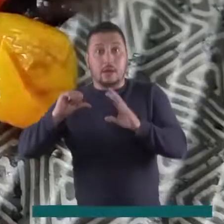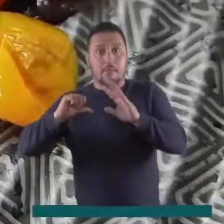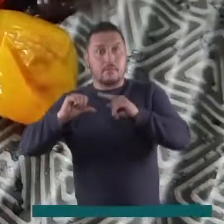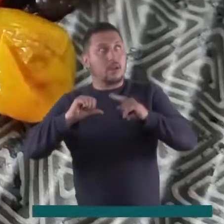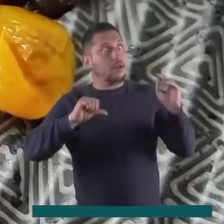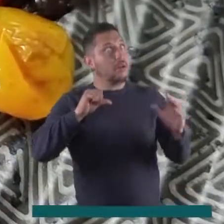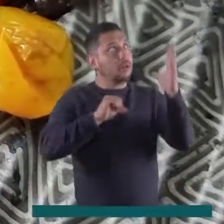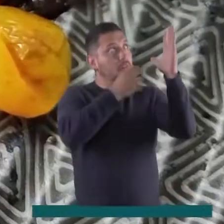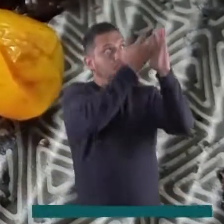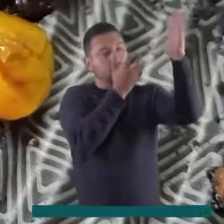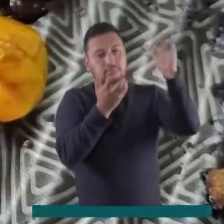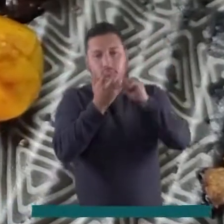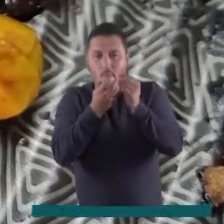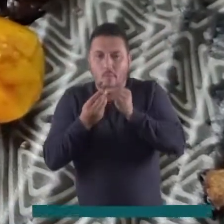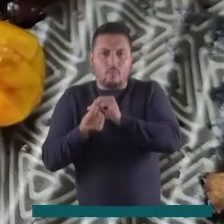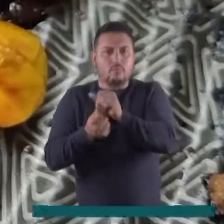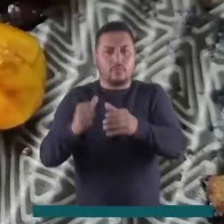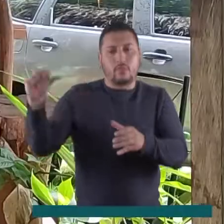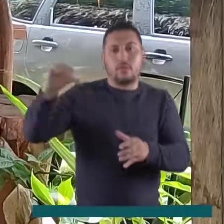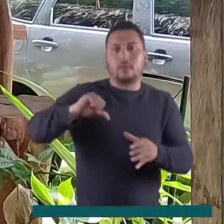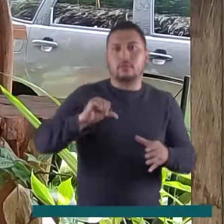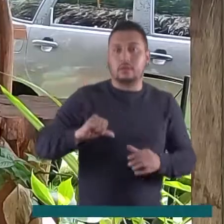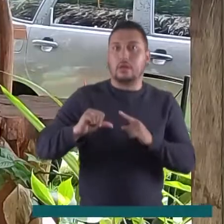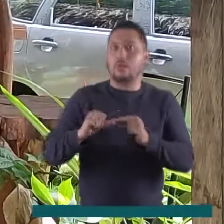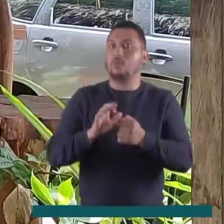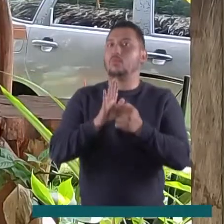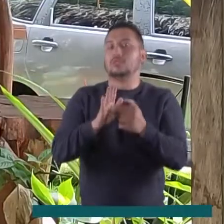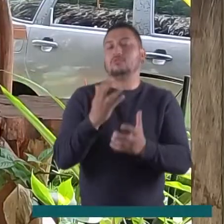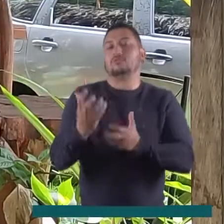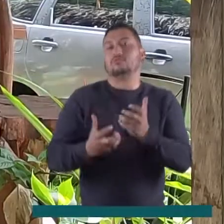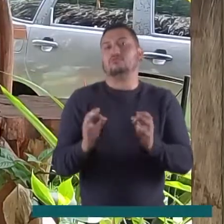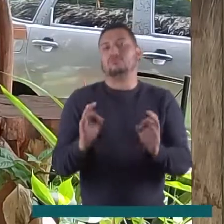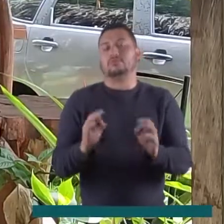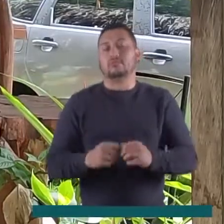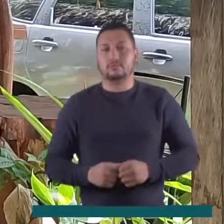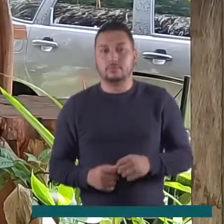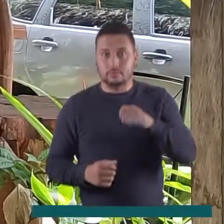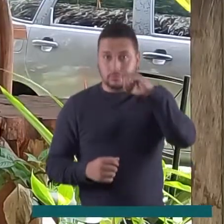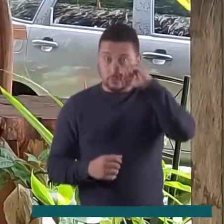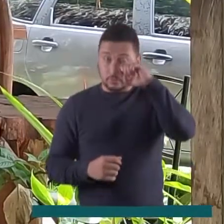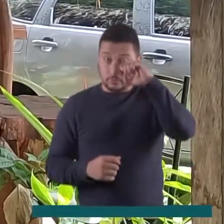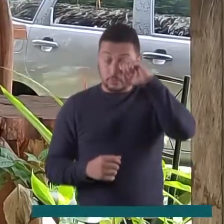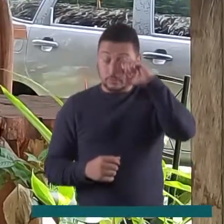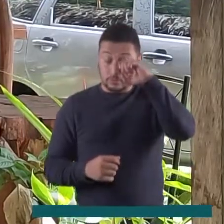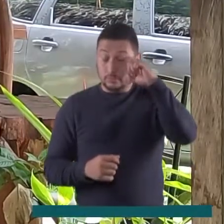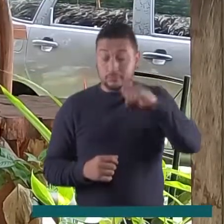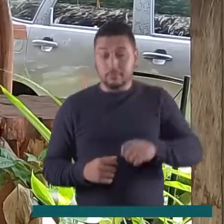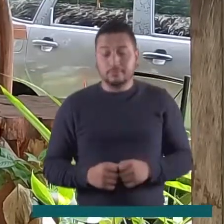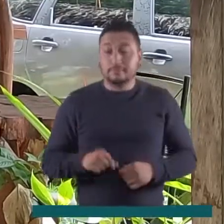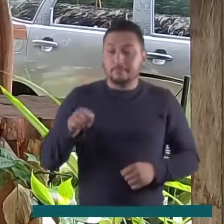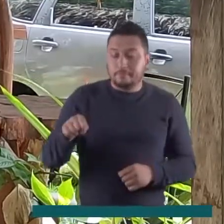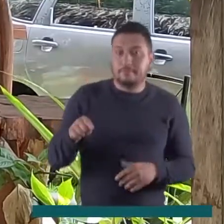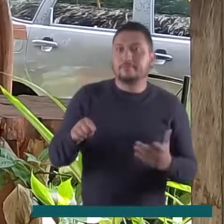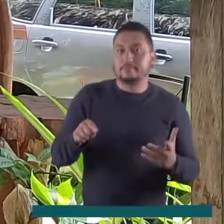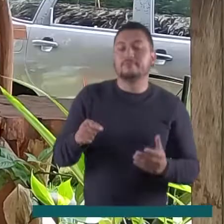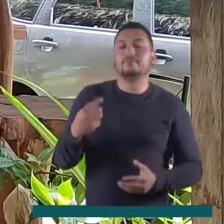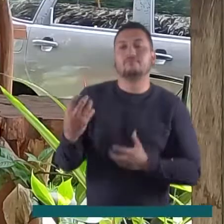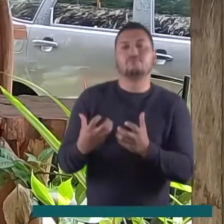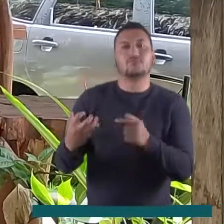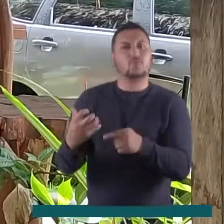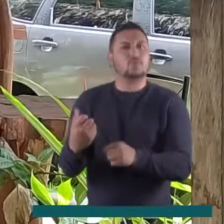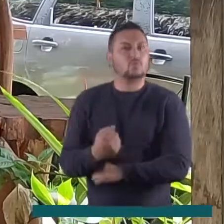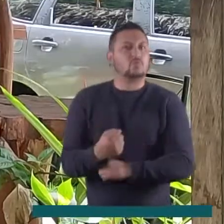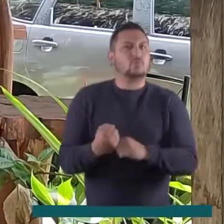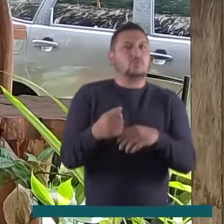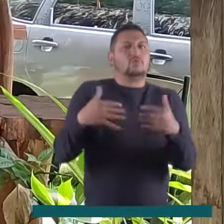de estas propuestas gastronómicas. Bueno, los productos locales son potencial, son una potencia a nivel gastronómico. Es